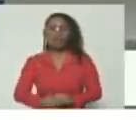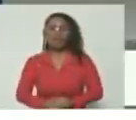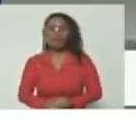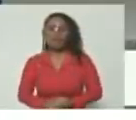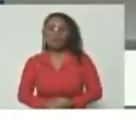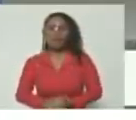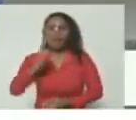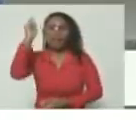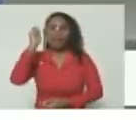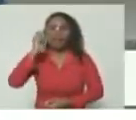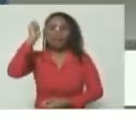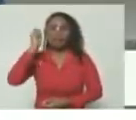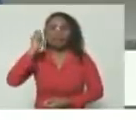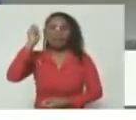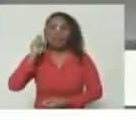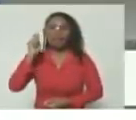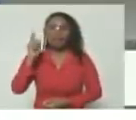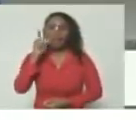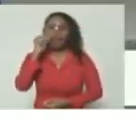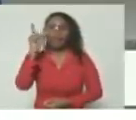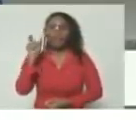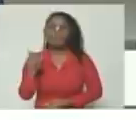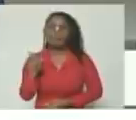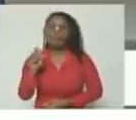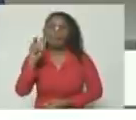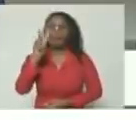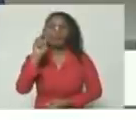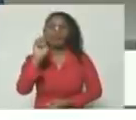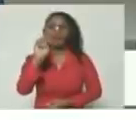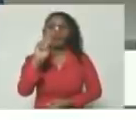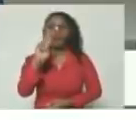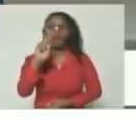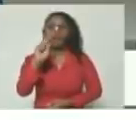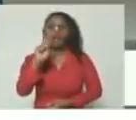el diputado Bertucci, si me permite, diputado Bertucci,